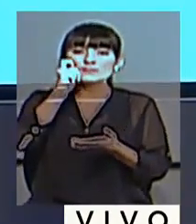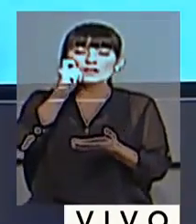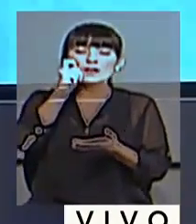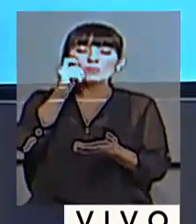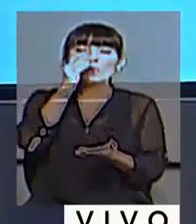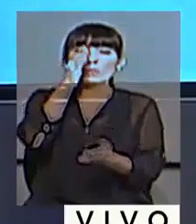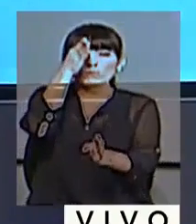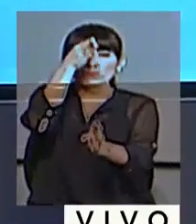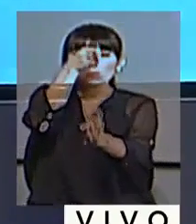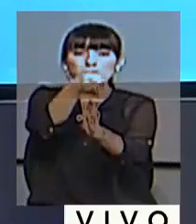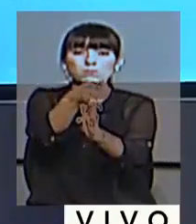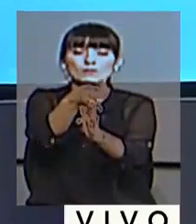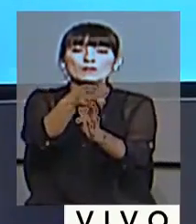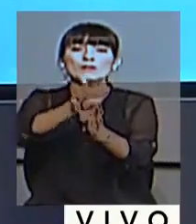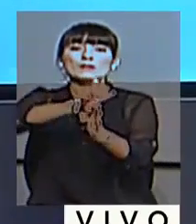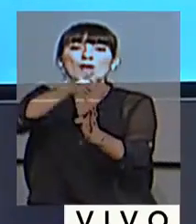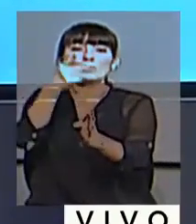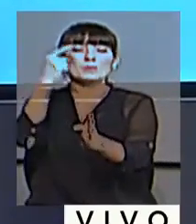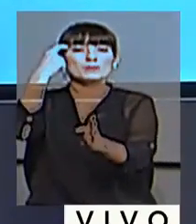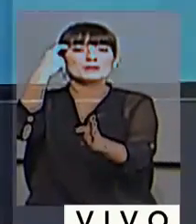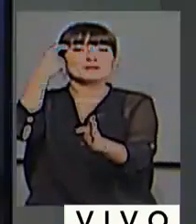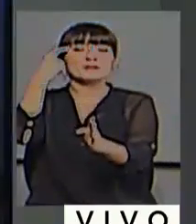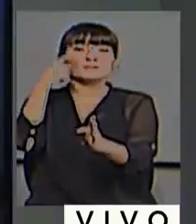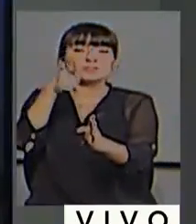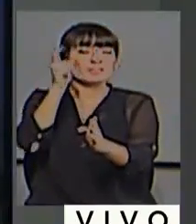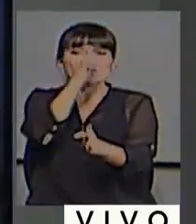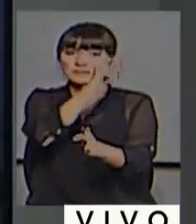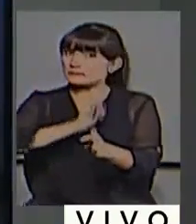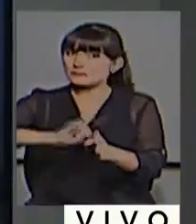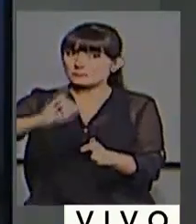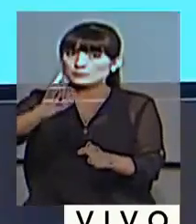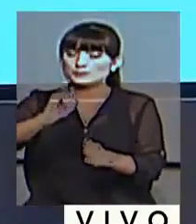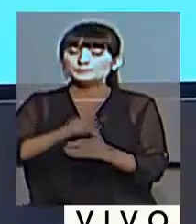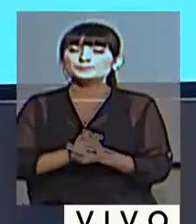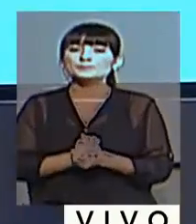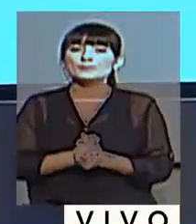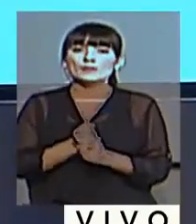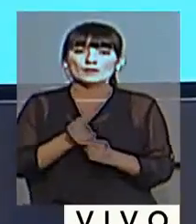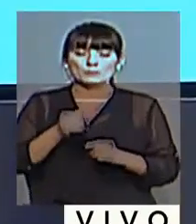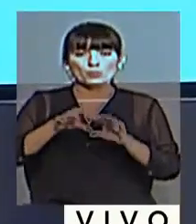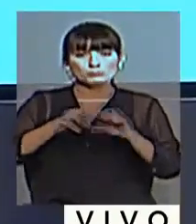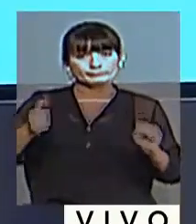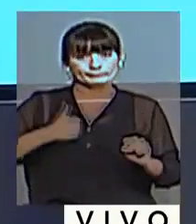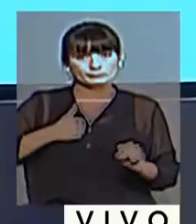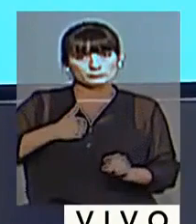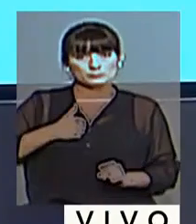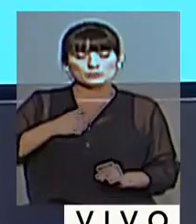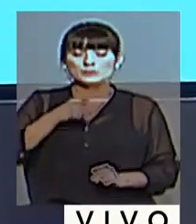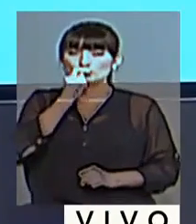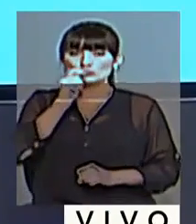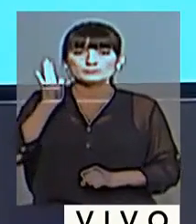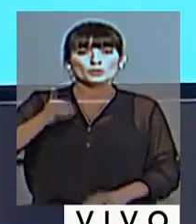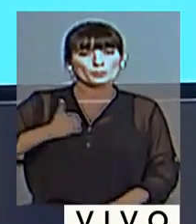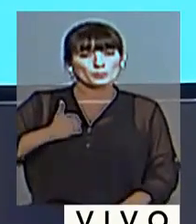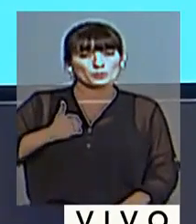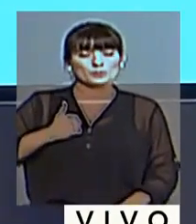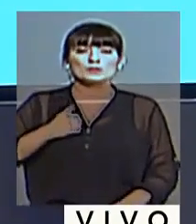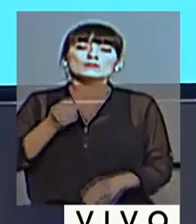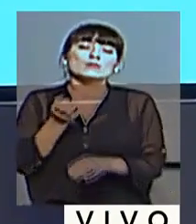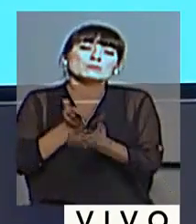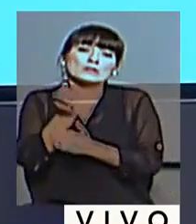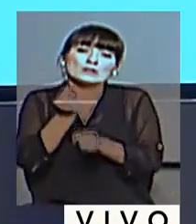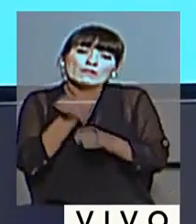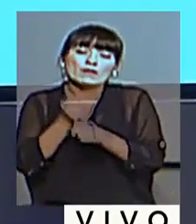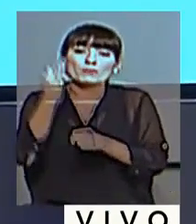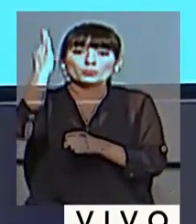Los cambios de esa profundidad siempre son difíciles. ¿Se cumplió la promesa? Se empezó a trabajar para que en el futuro de